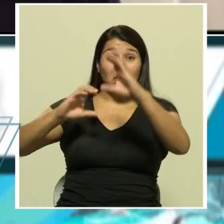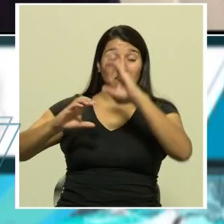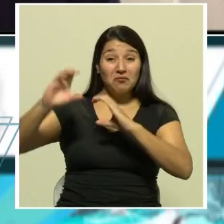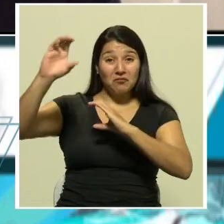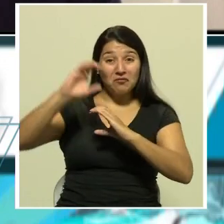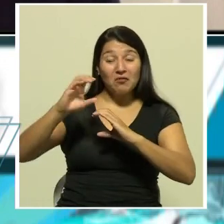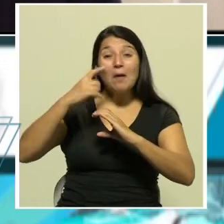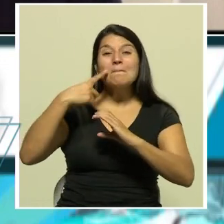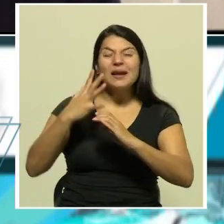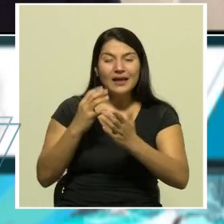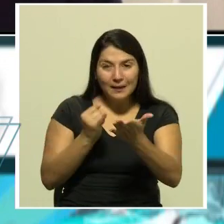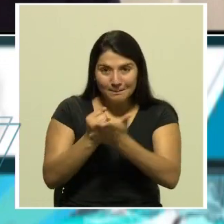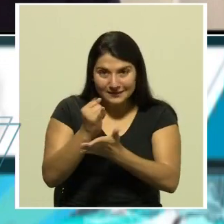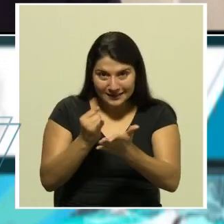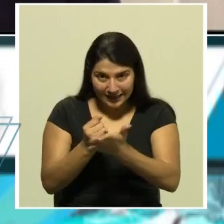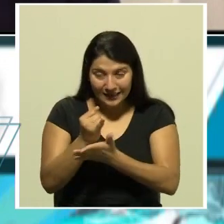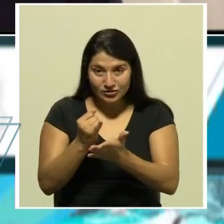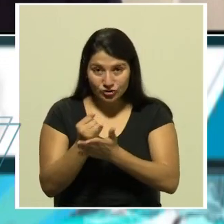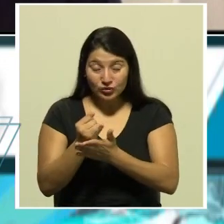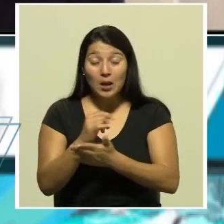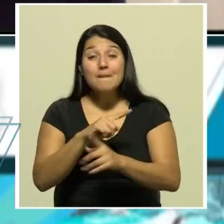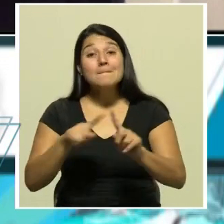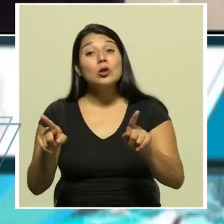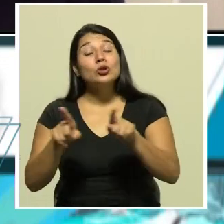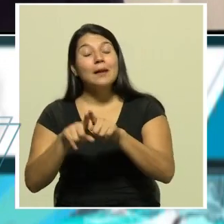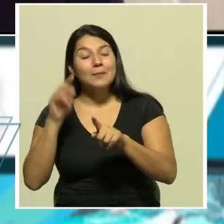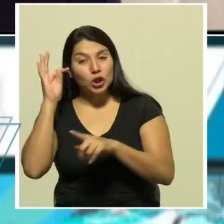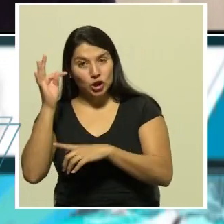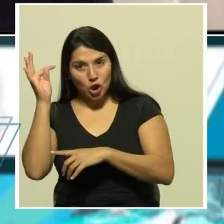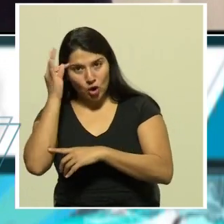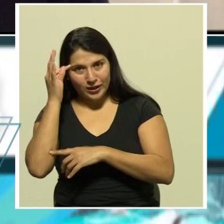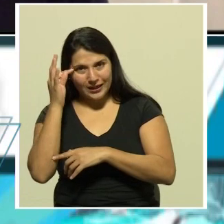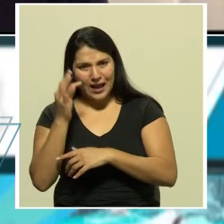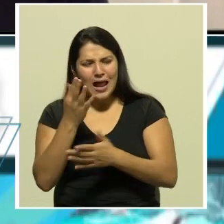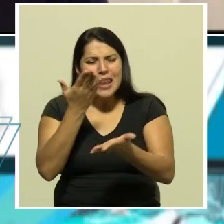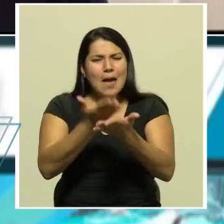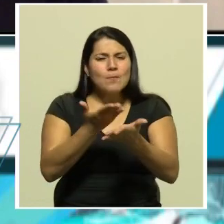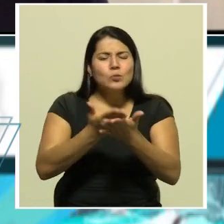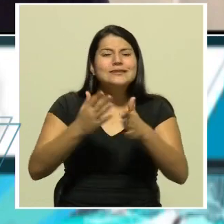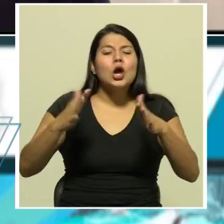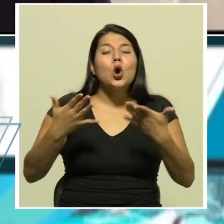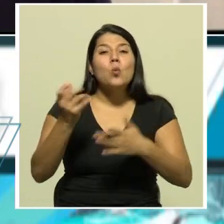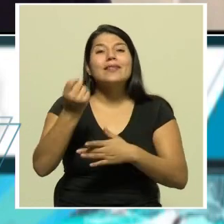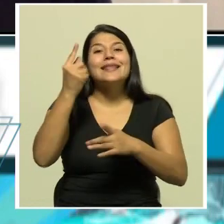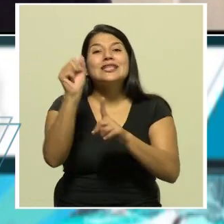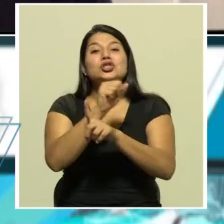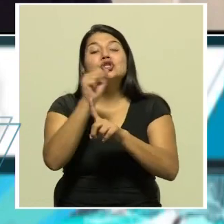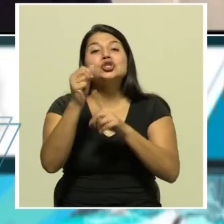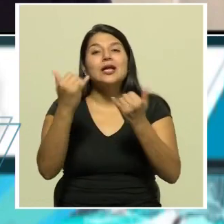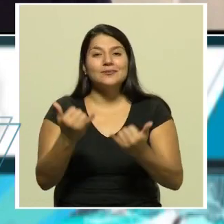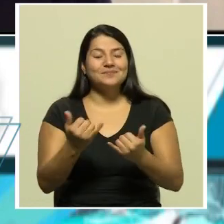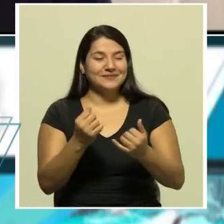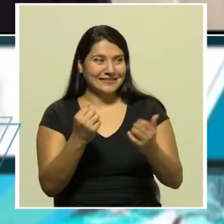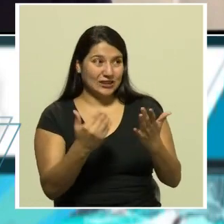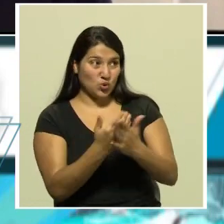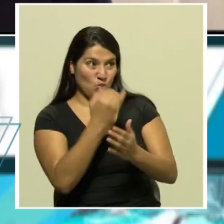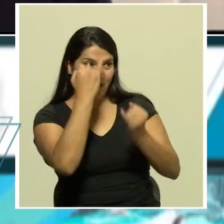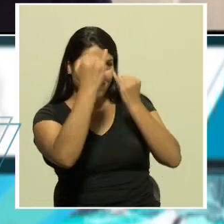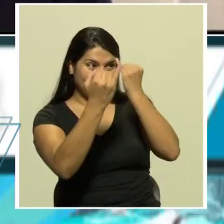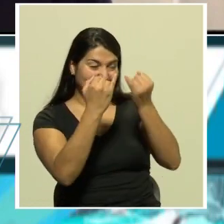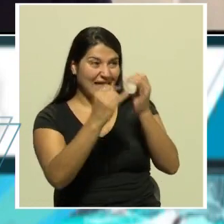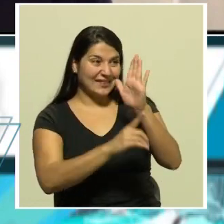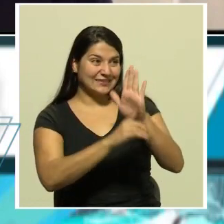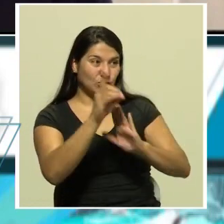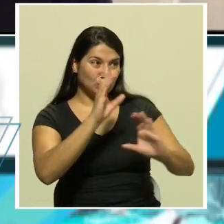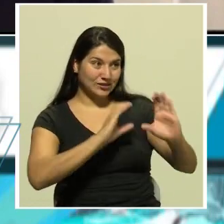el acompañamiento de lo aplicado, pero también de lo teórico, de la propuesta de cómo entender las sociedades hoy en día. La innovación y el desarrollo de las ciencias